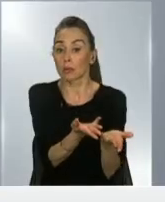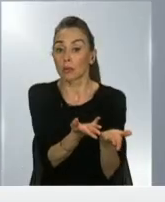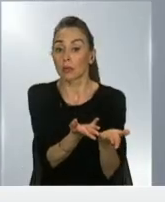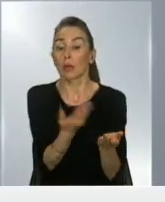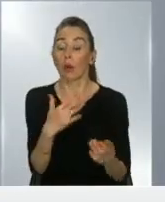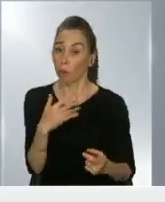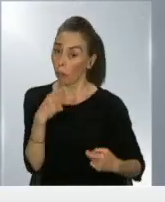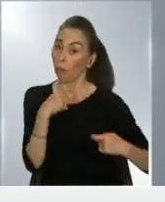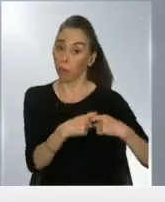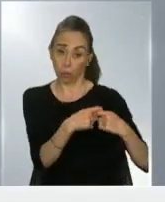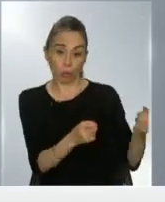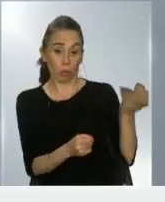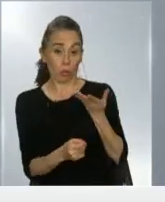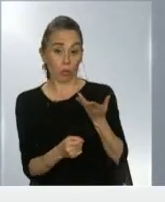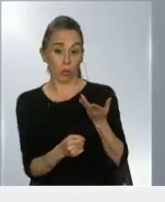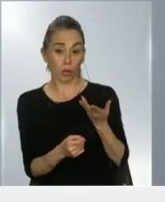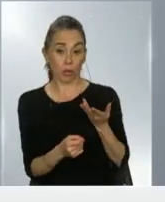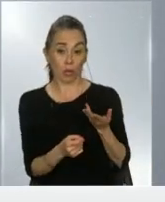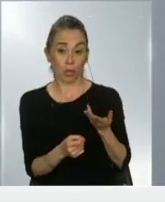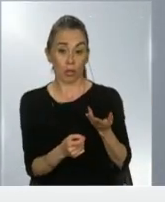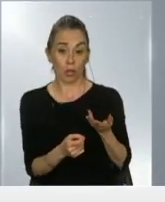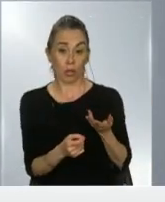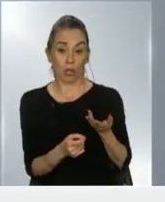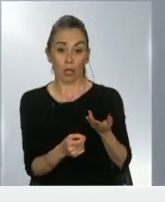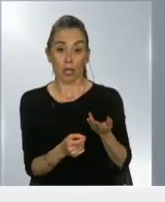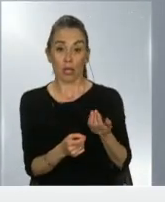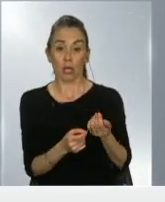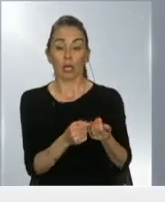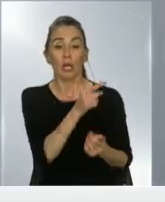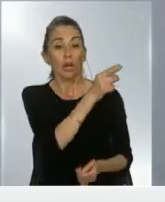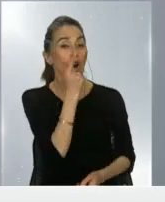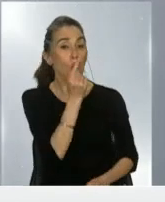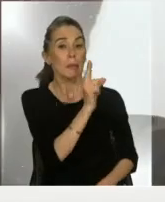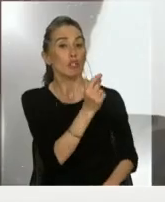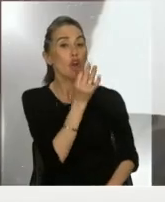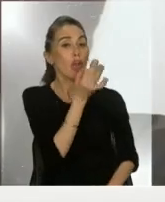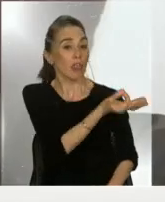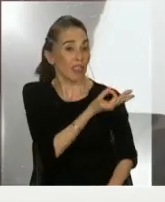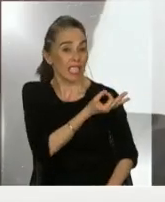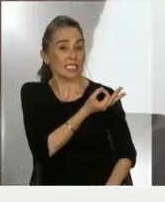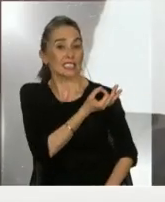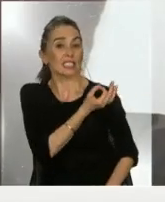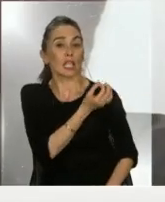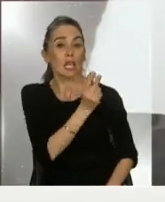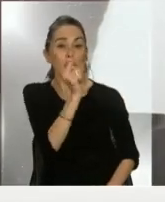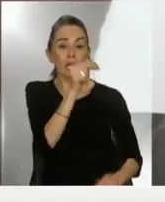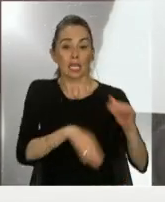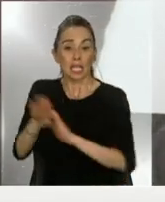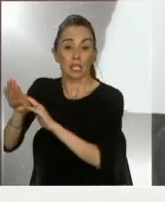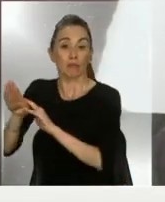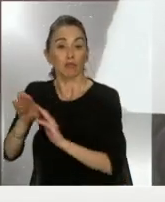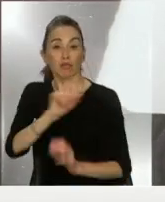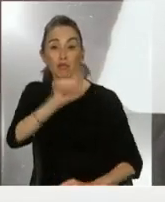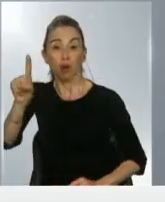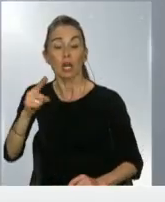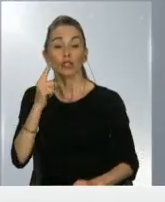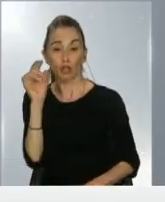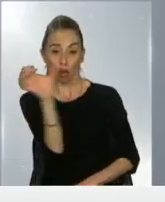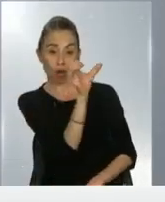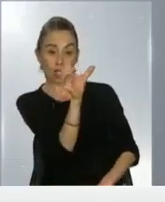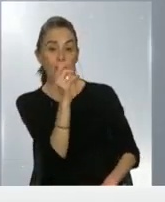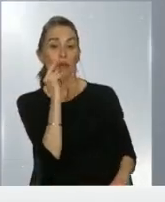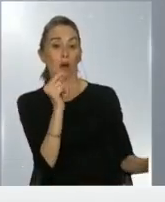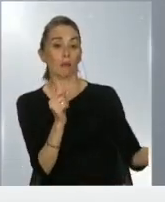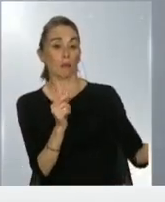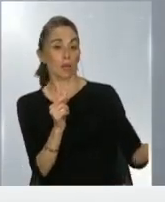Y fue duro, fue duro. Y en ningún momento reconoce que me echó. En un momento me pega un manotazo, lo estoy grabando, me dice que